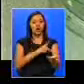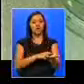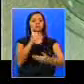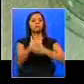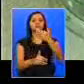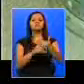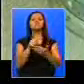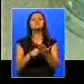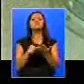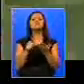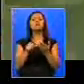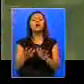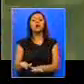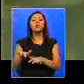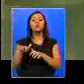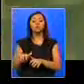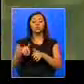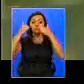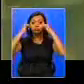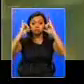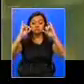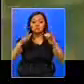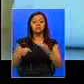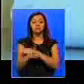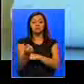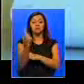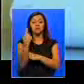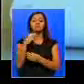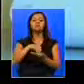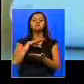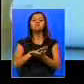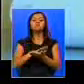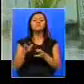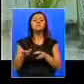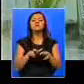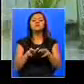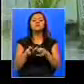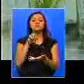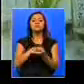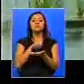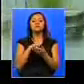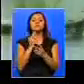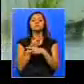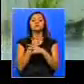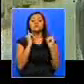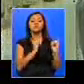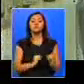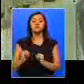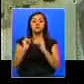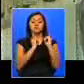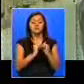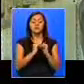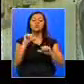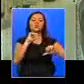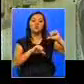Ministerio de Agricultura, Ganadería, Acuacultura y Pesca implementará en la provincia de Los Ríos una planta de producción industrial de bioinsumos, con